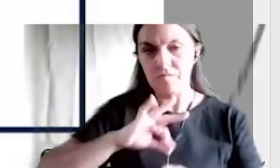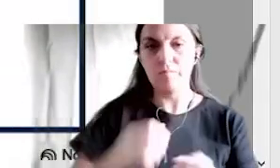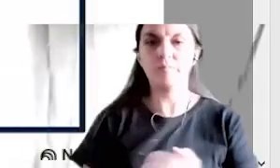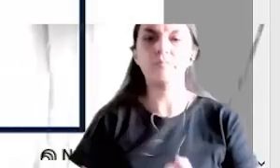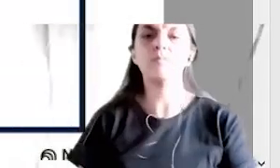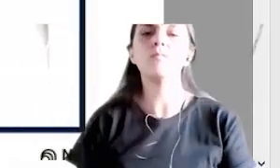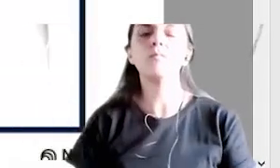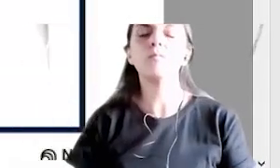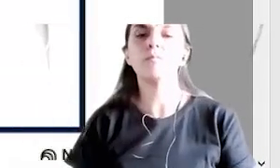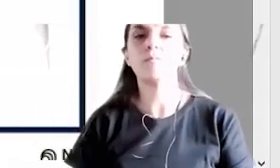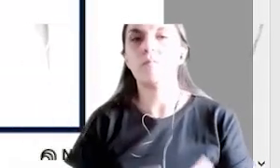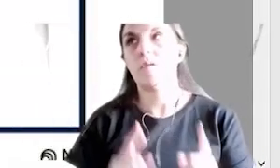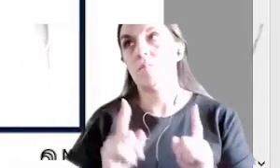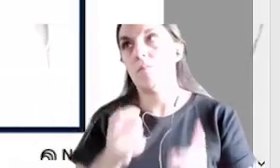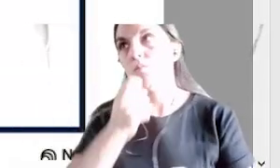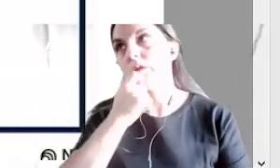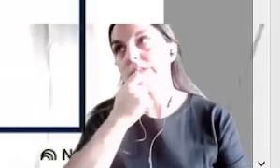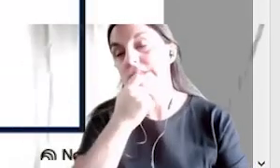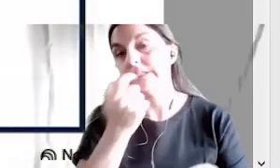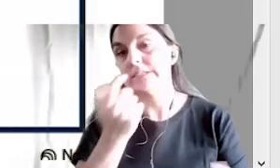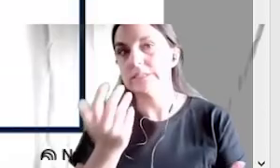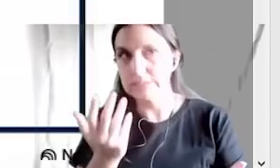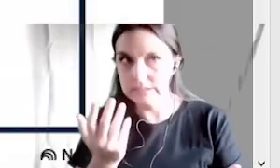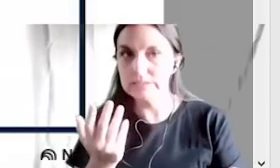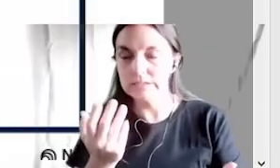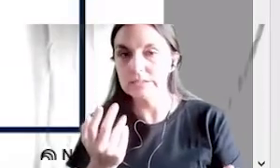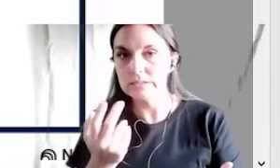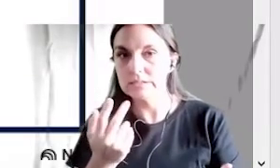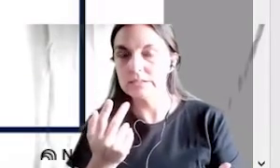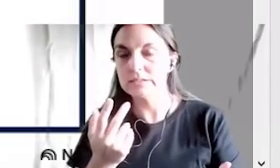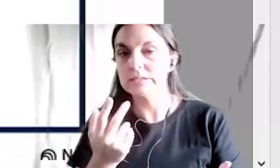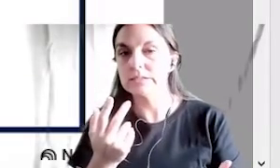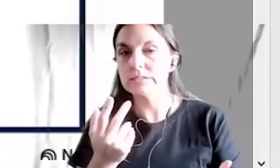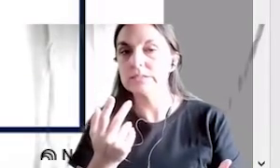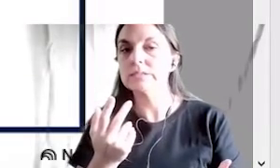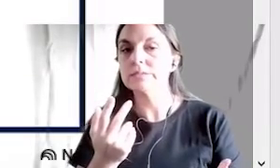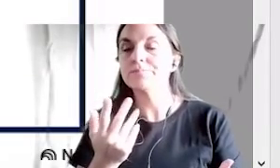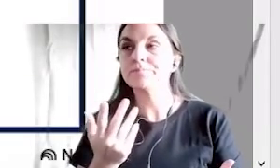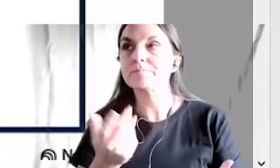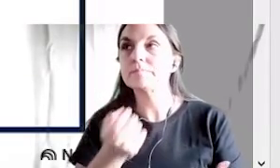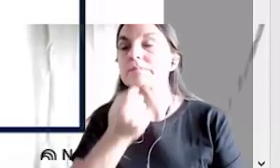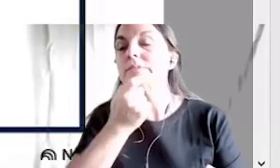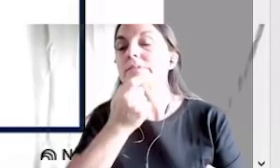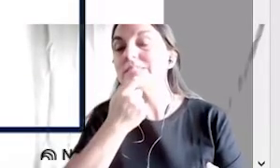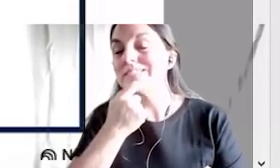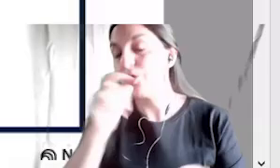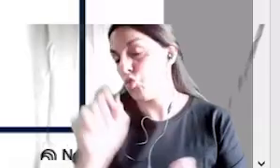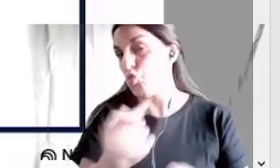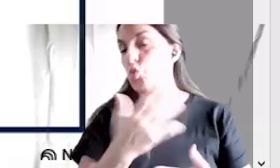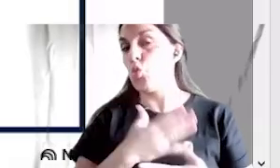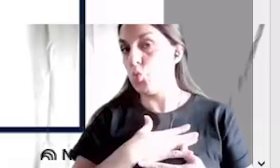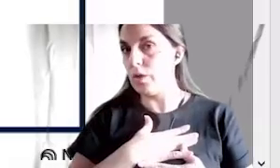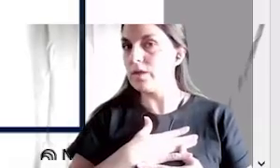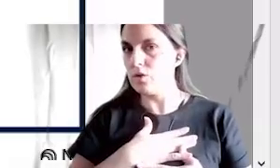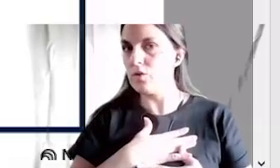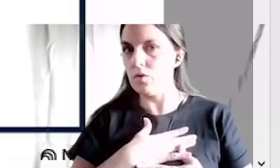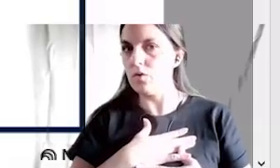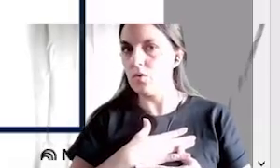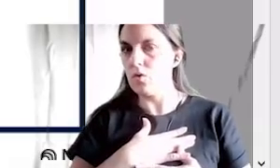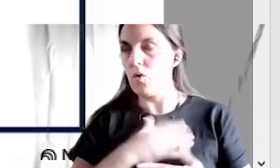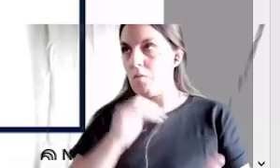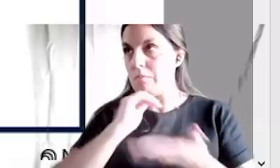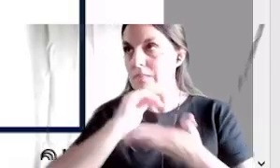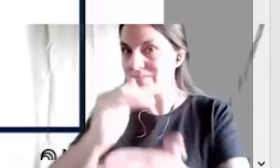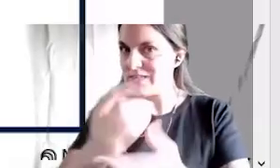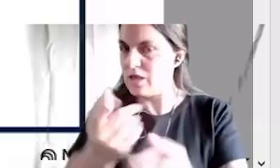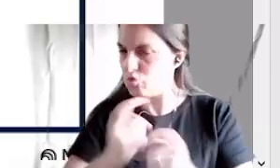en la parte que esta mejora no esté reconocida, perdón, el propietario no esté obligado a indemnizar